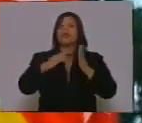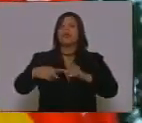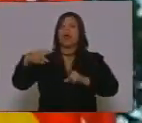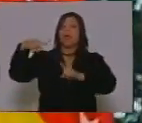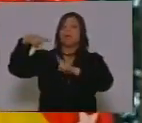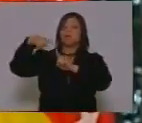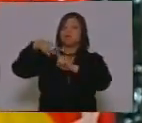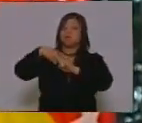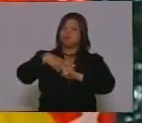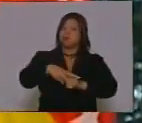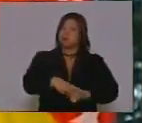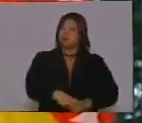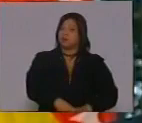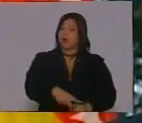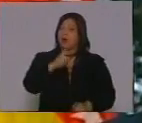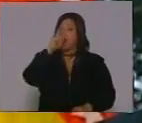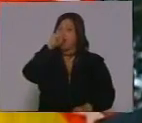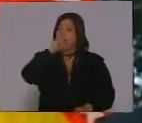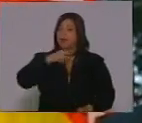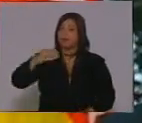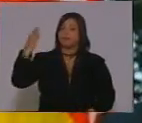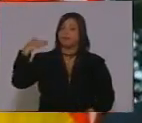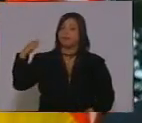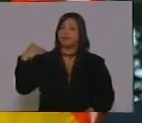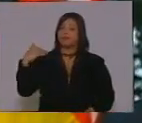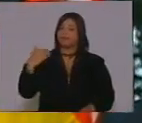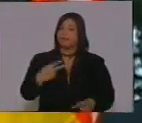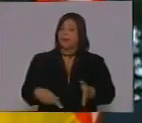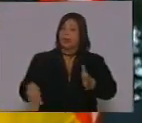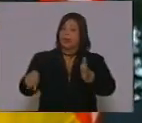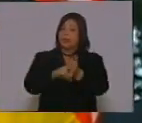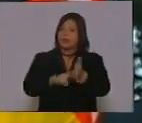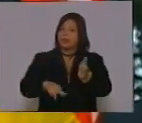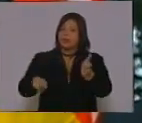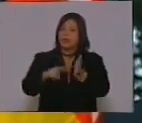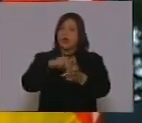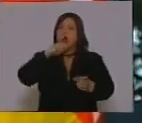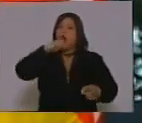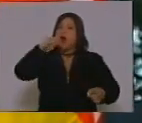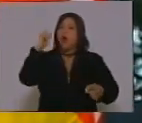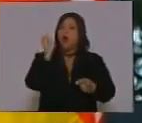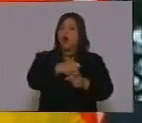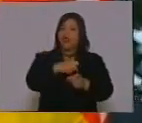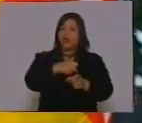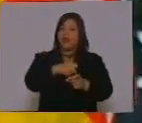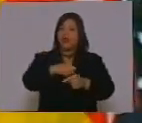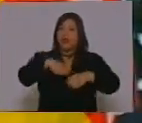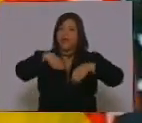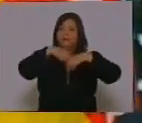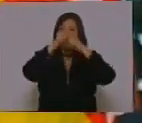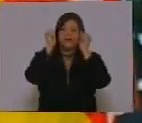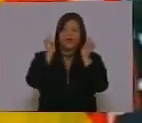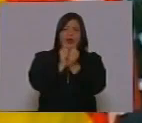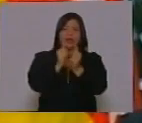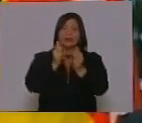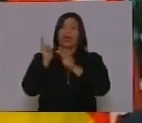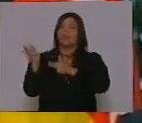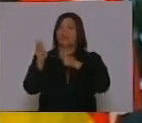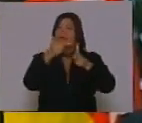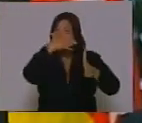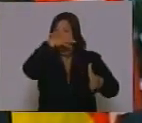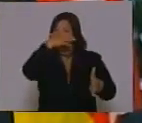sometidos durante los años a una sistemática política de odio, de violencia y de terrorismo.